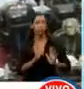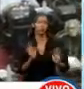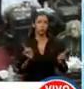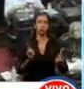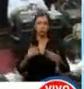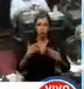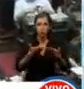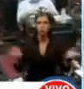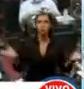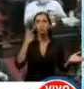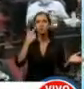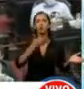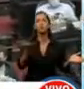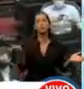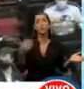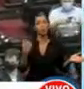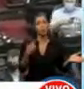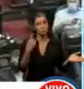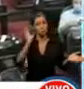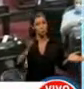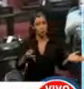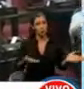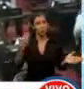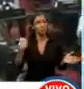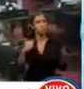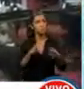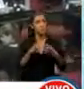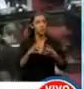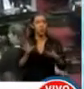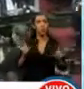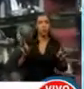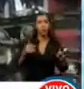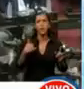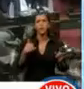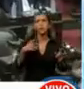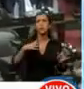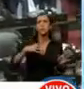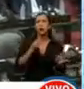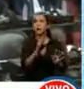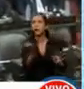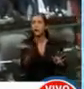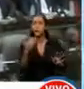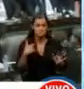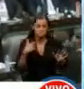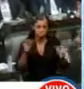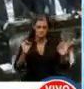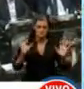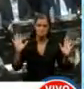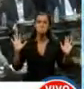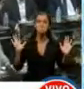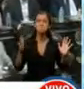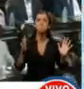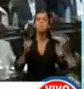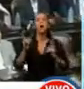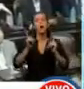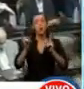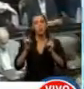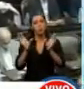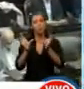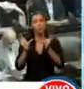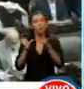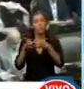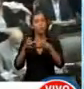otra era difícil el número y estábamos todos, aún con respeto a los colegas de otros bloques que han tenido que